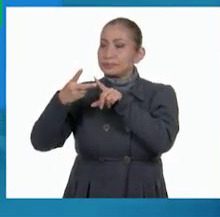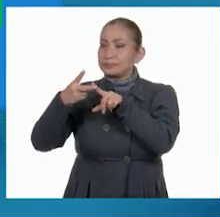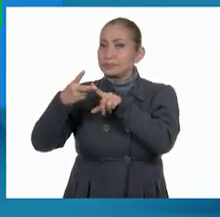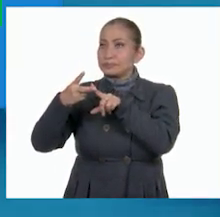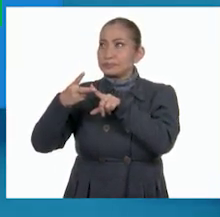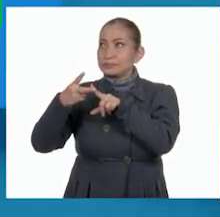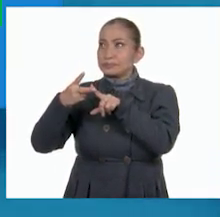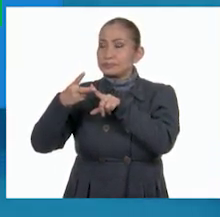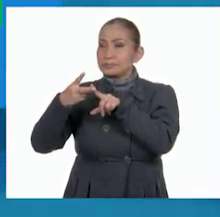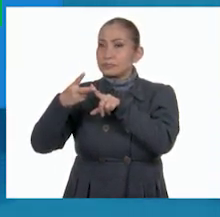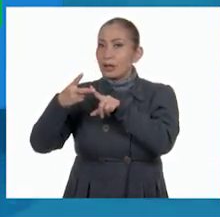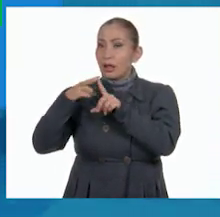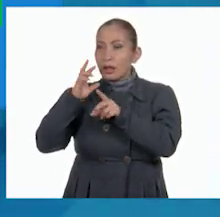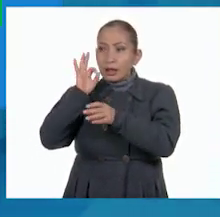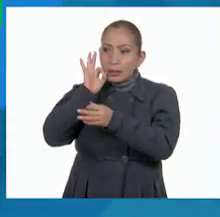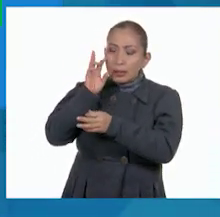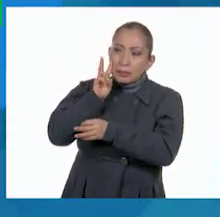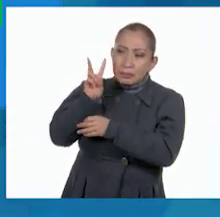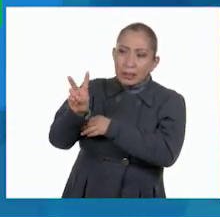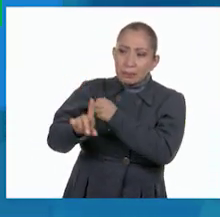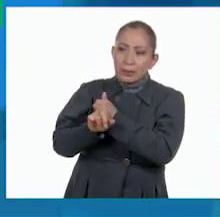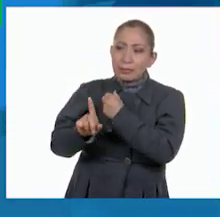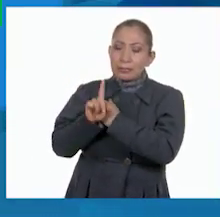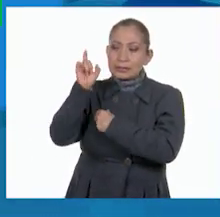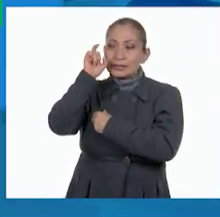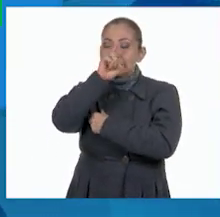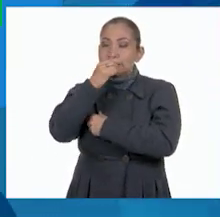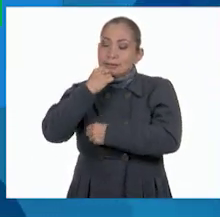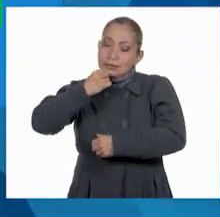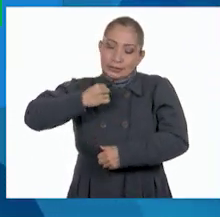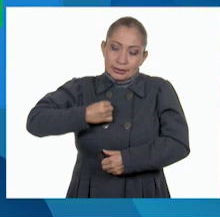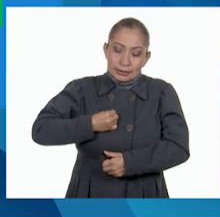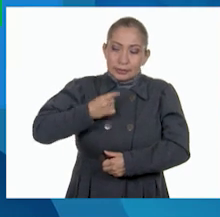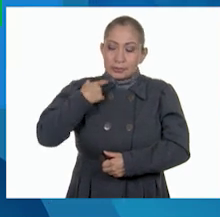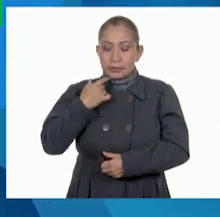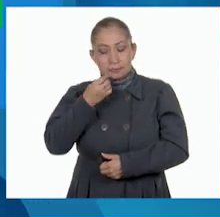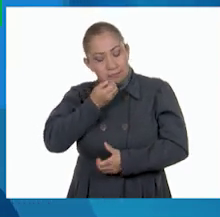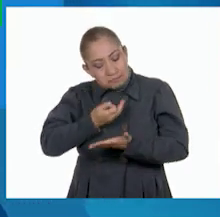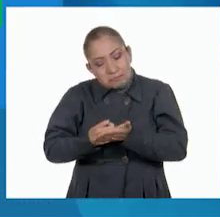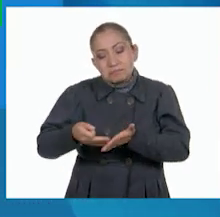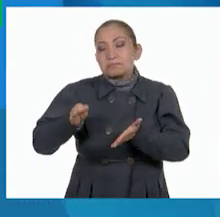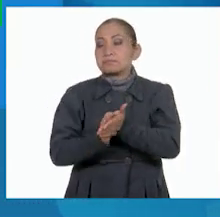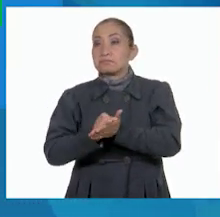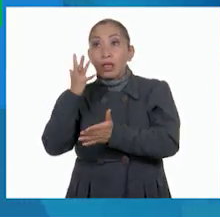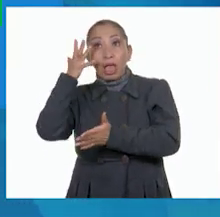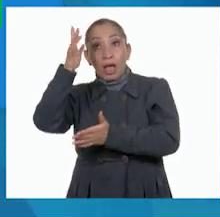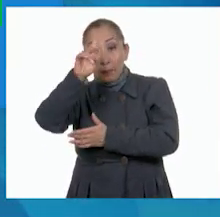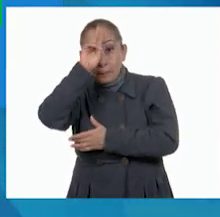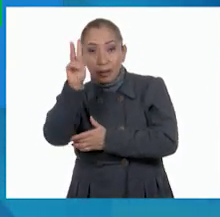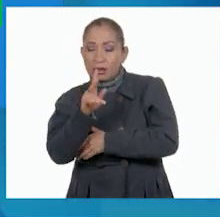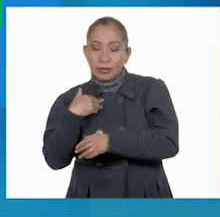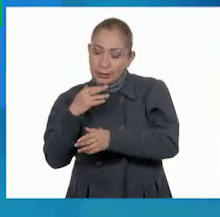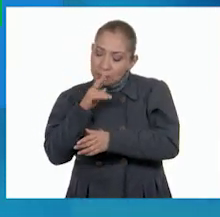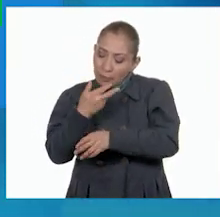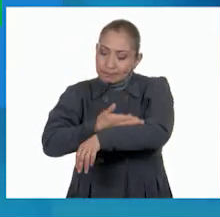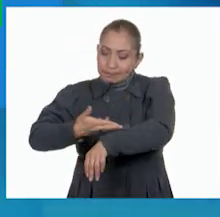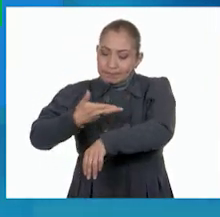Y afrontar una situación difícil e inevitable para que no empeore. Muy bien.